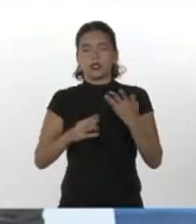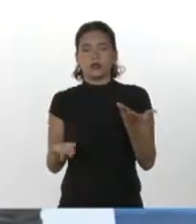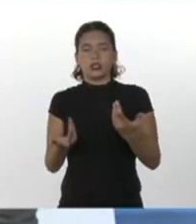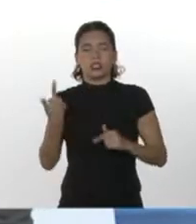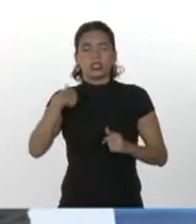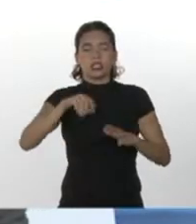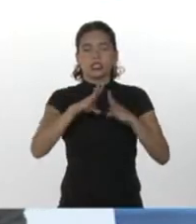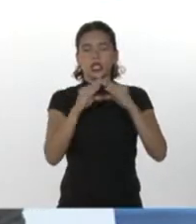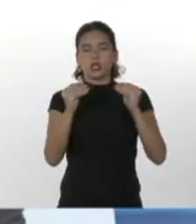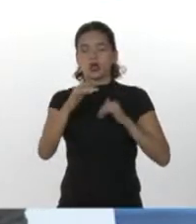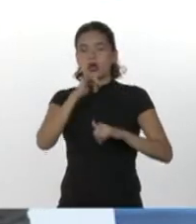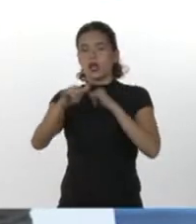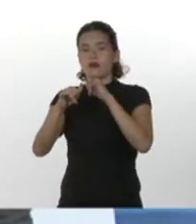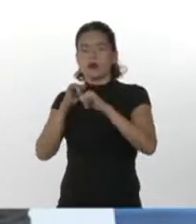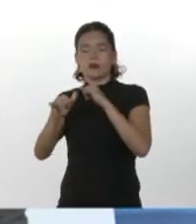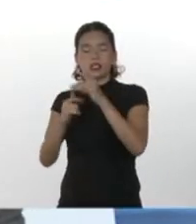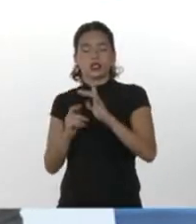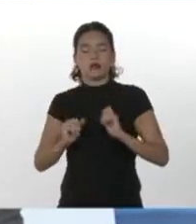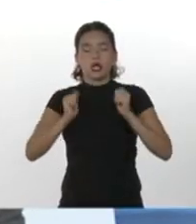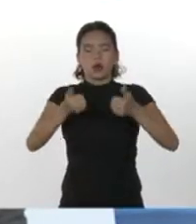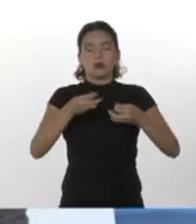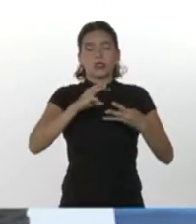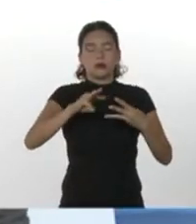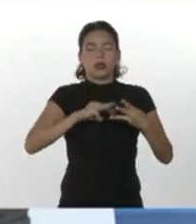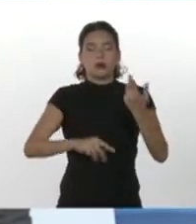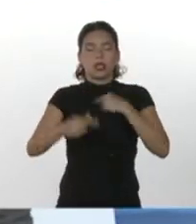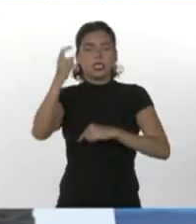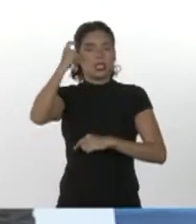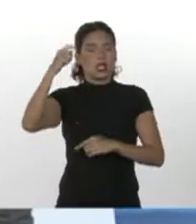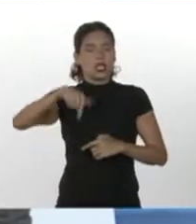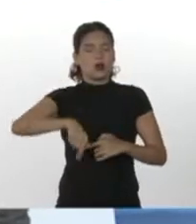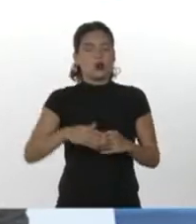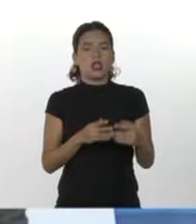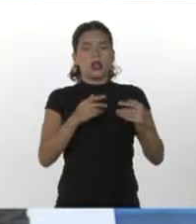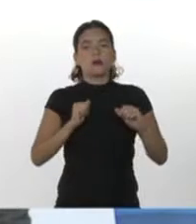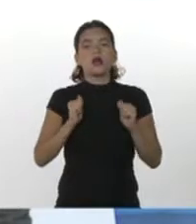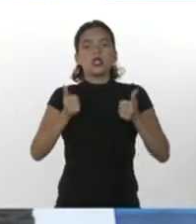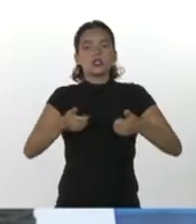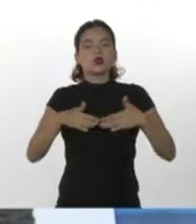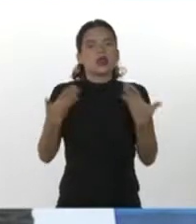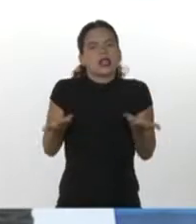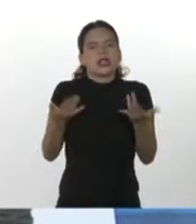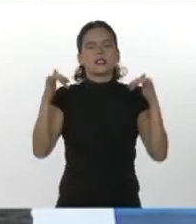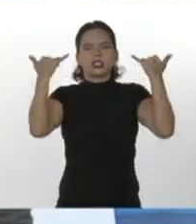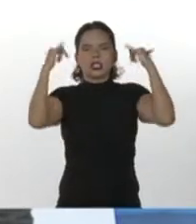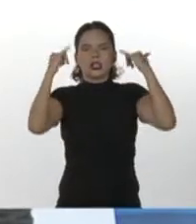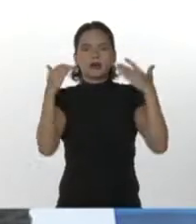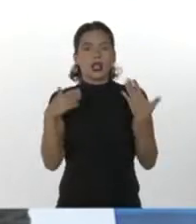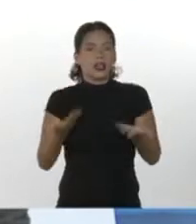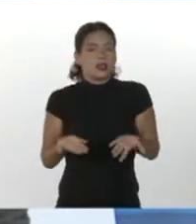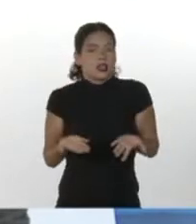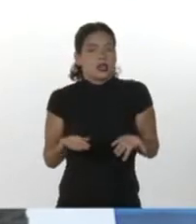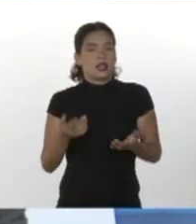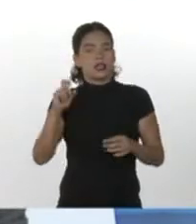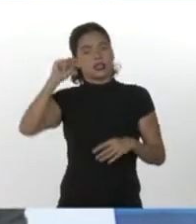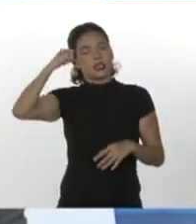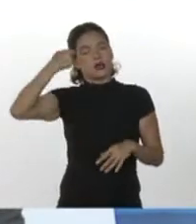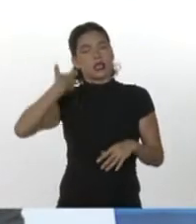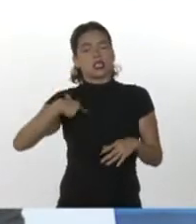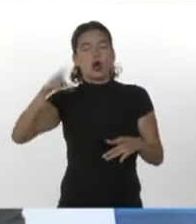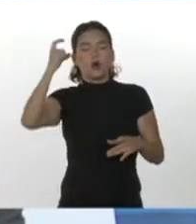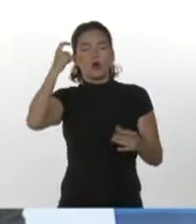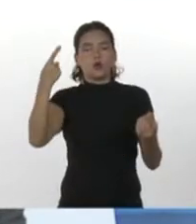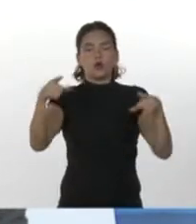que tienen todas las coordenadas para comenzar nuestro programa en el día de hoy, le damos inicio con que se celebra, que se recuerda o que